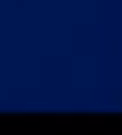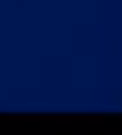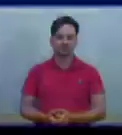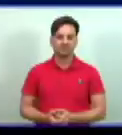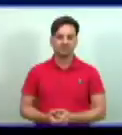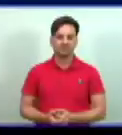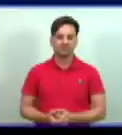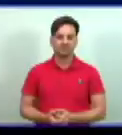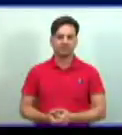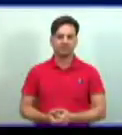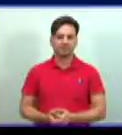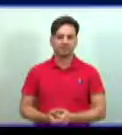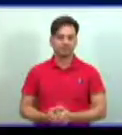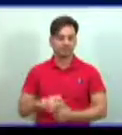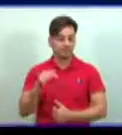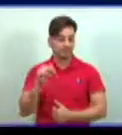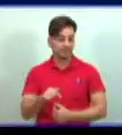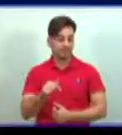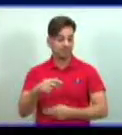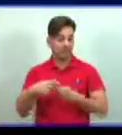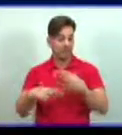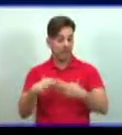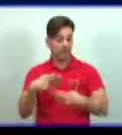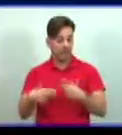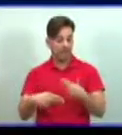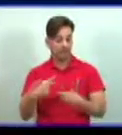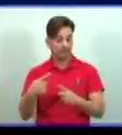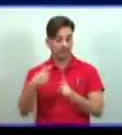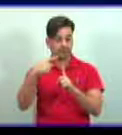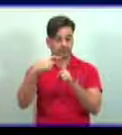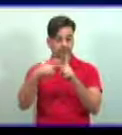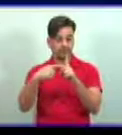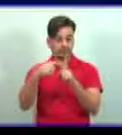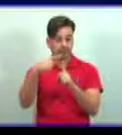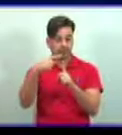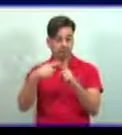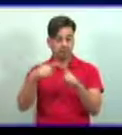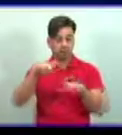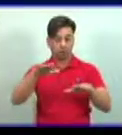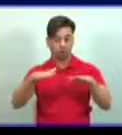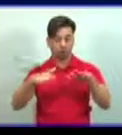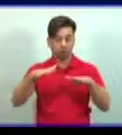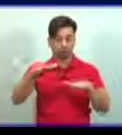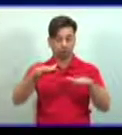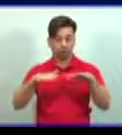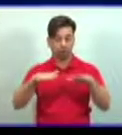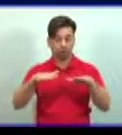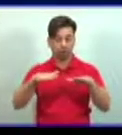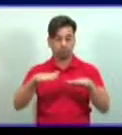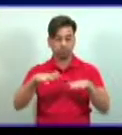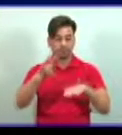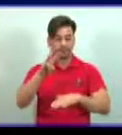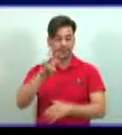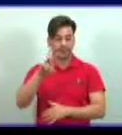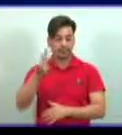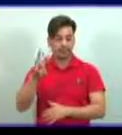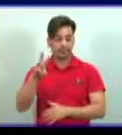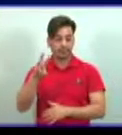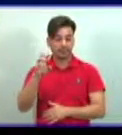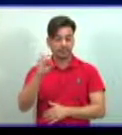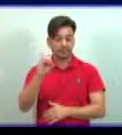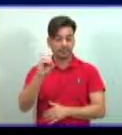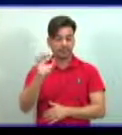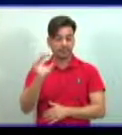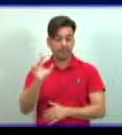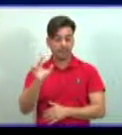Este efecto hace que la temperatura media de la Tierra sea alrededor de 33 grados Celsius mayor que si este